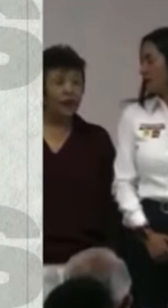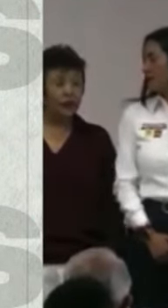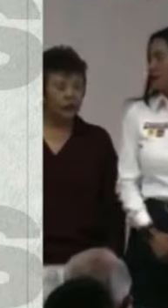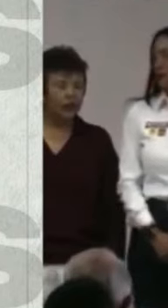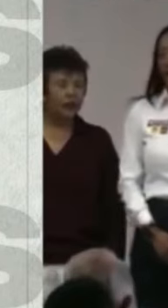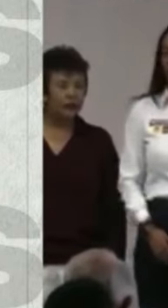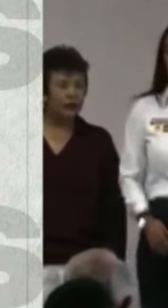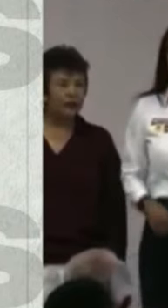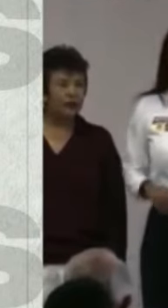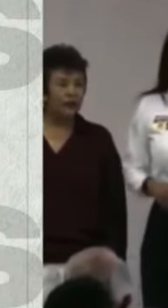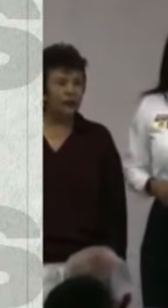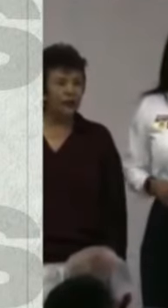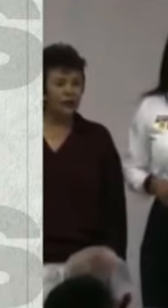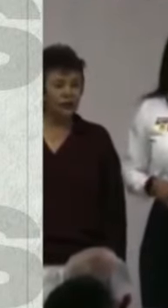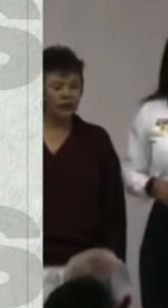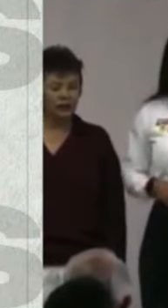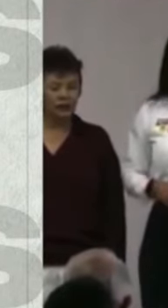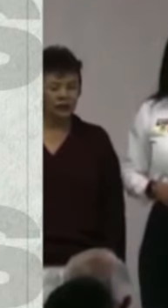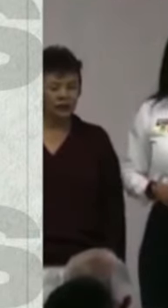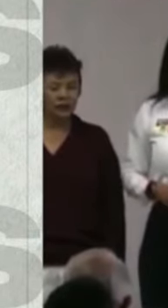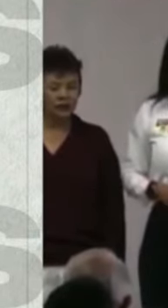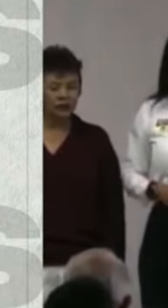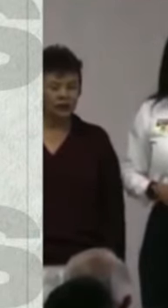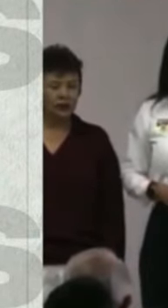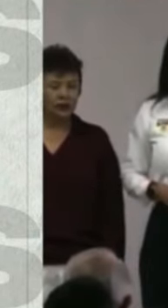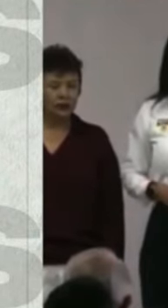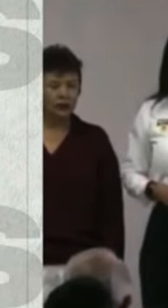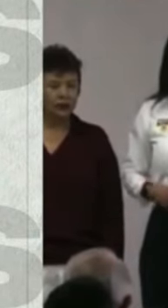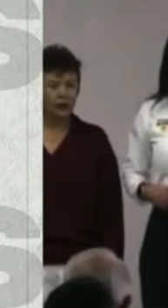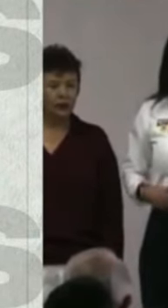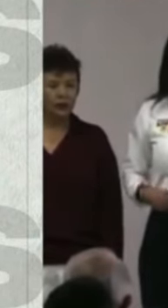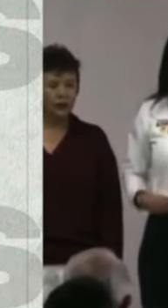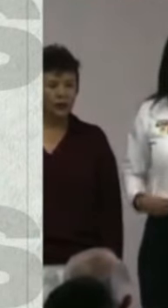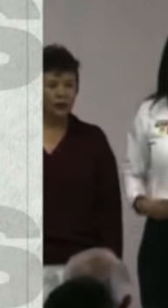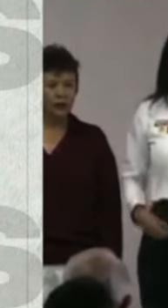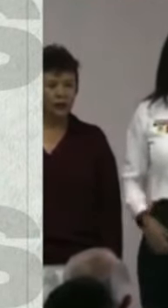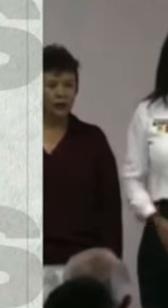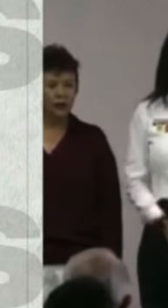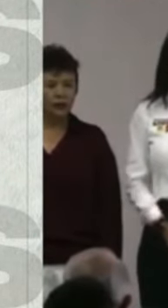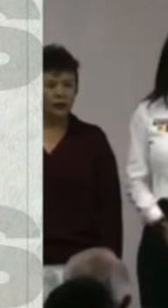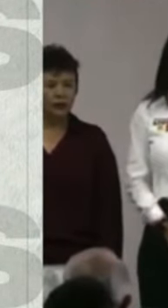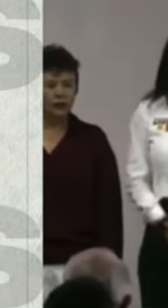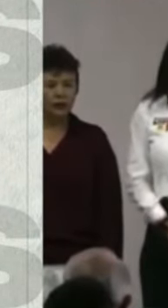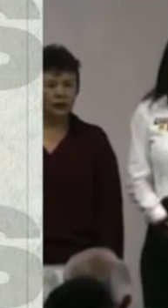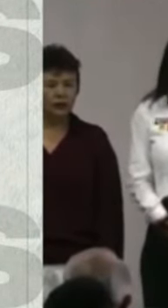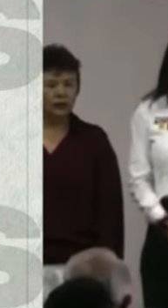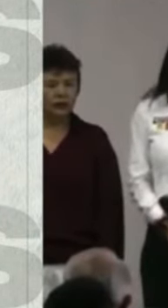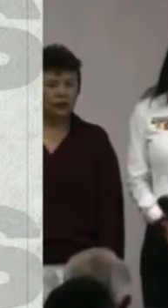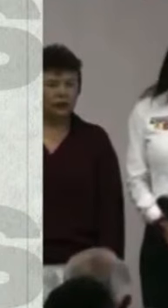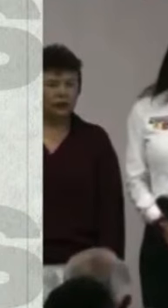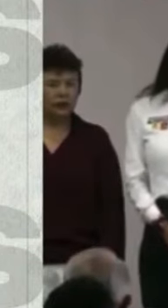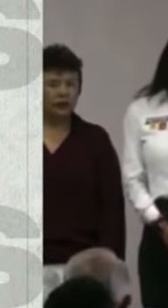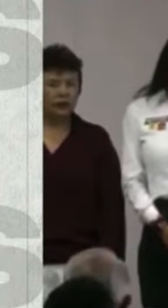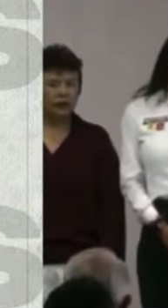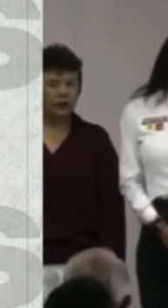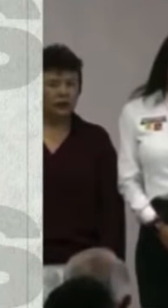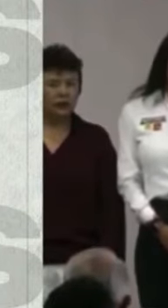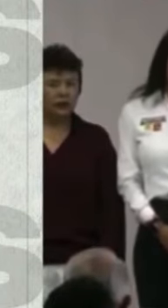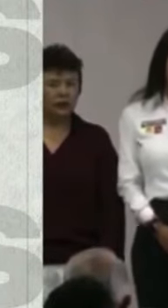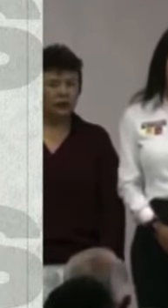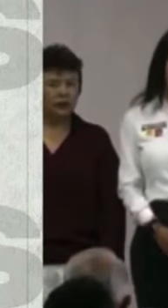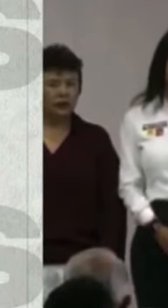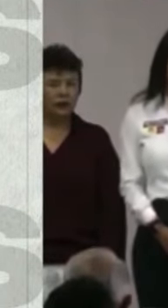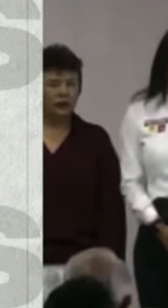resoluciones por parte del INE queja sobre de la oposición particularmente sobre ello considera usted que son un